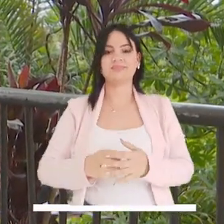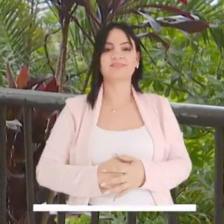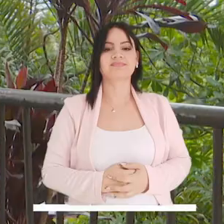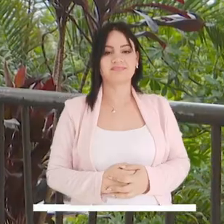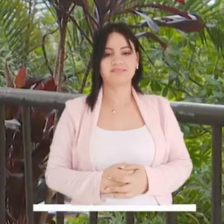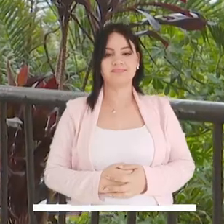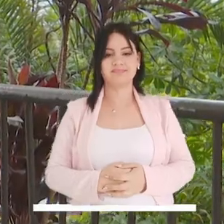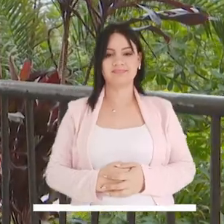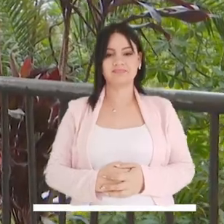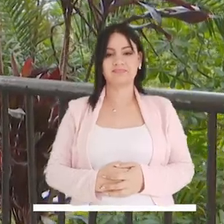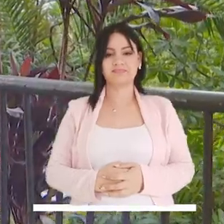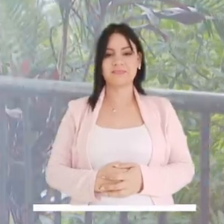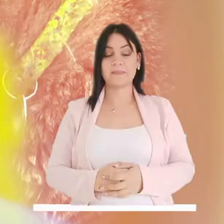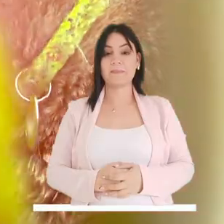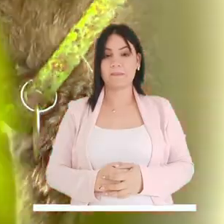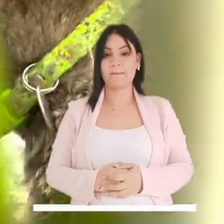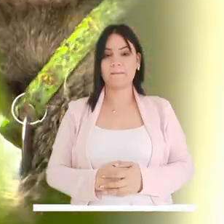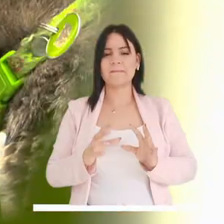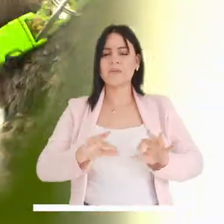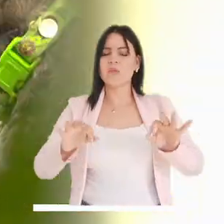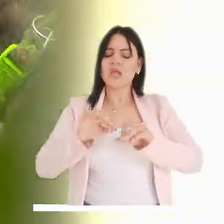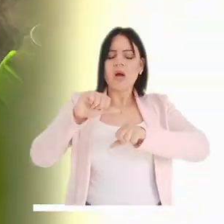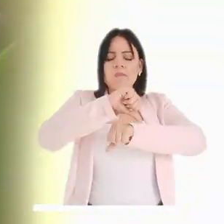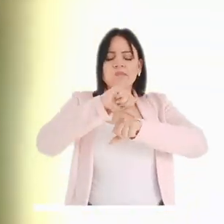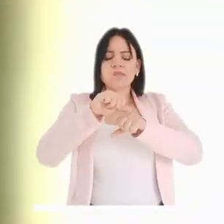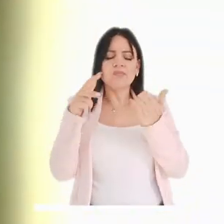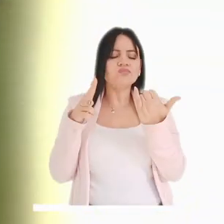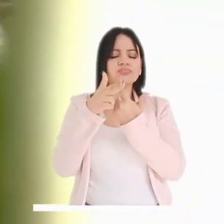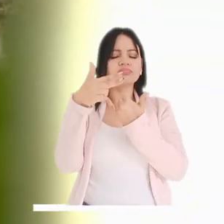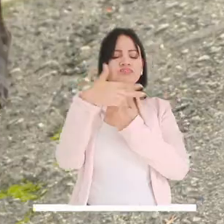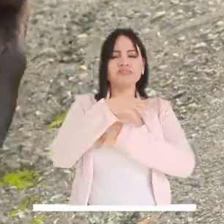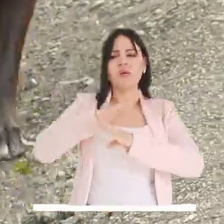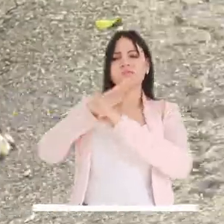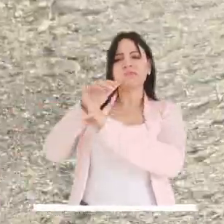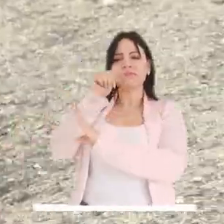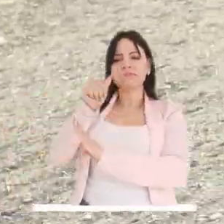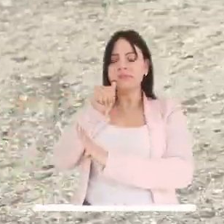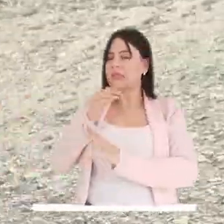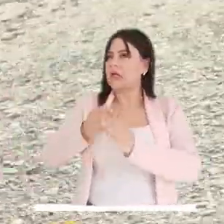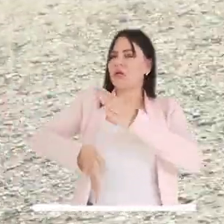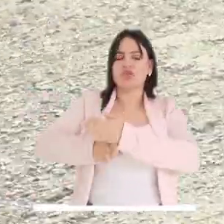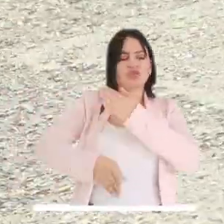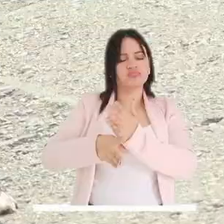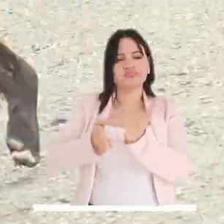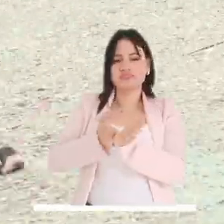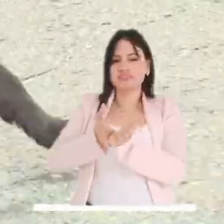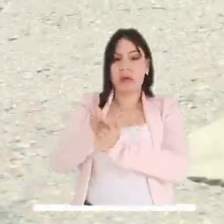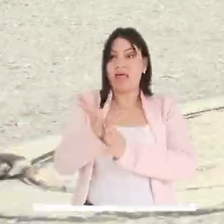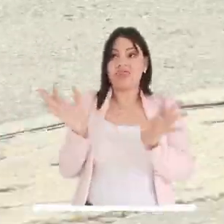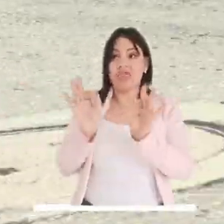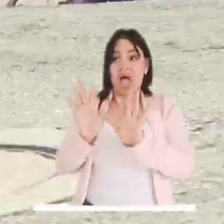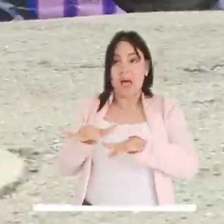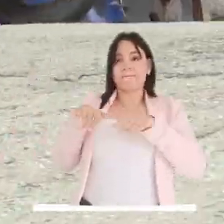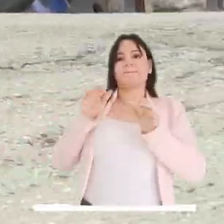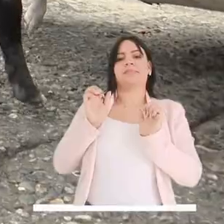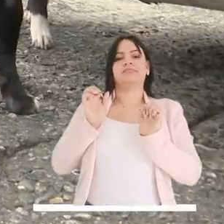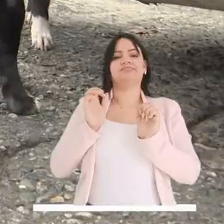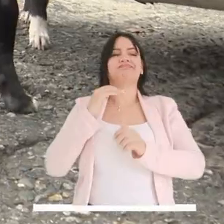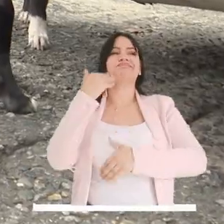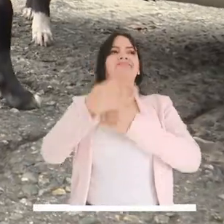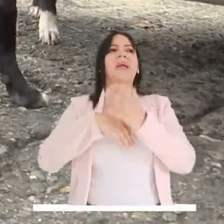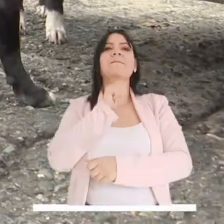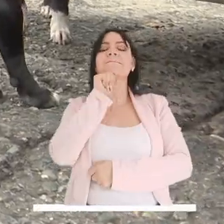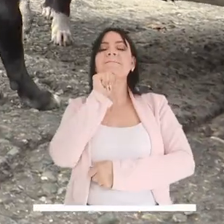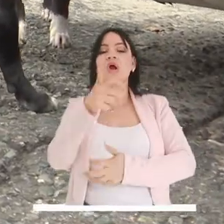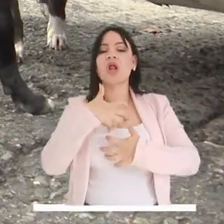la administración con la comunidad. Las esterilizaciones tienen que ser continuas, porque si no son continuas, vamos